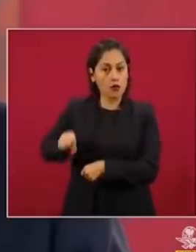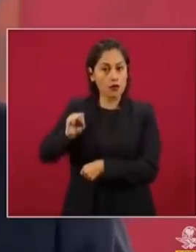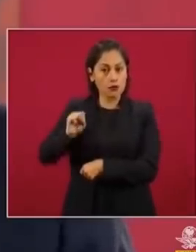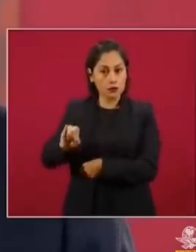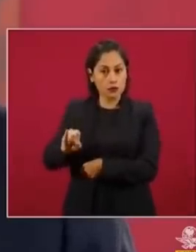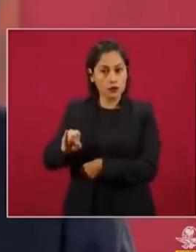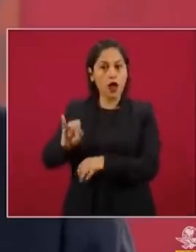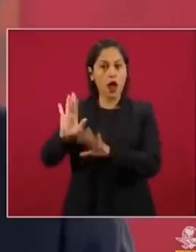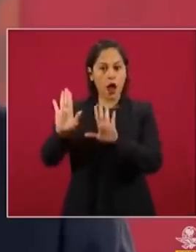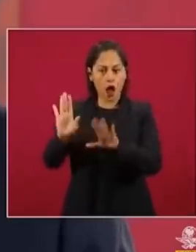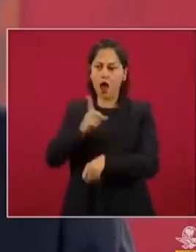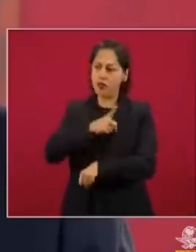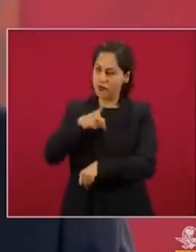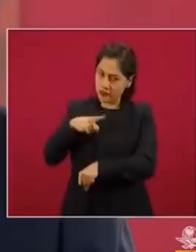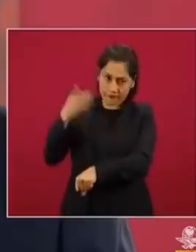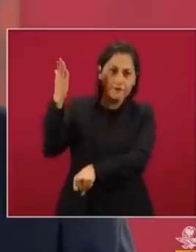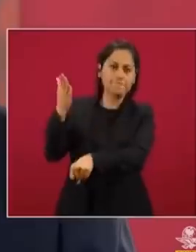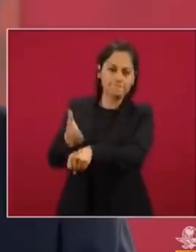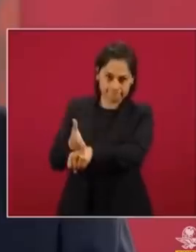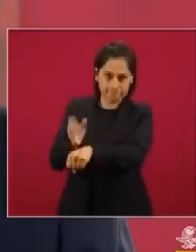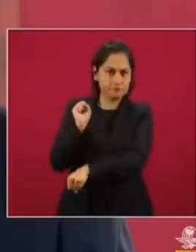entonces se castiga.